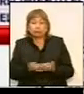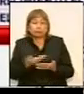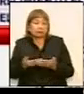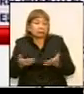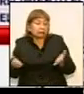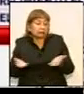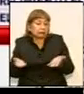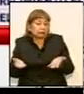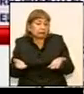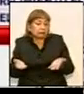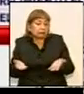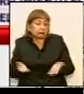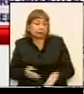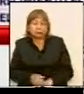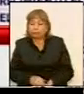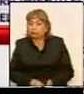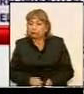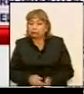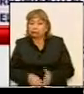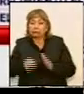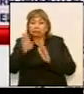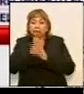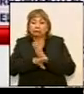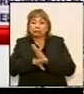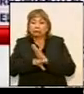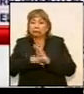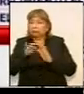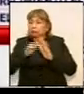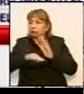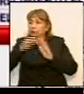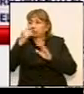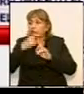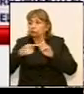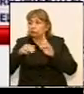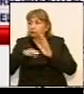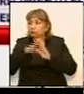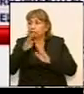está, digamos, de la mitad para arriba, pero en el promedio, ¿no?